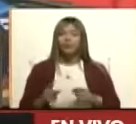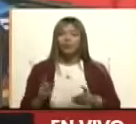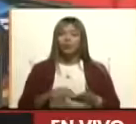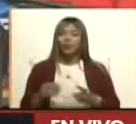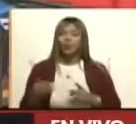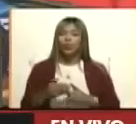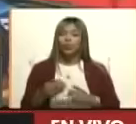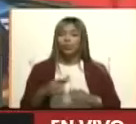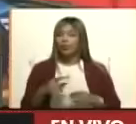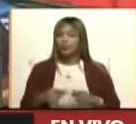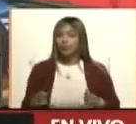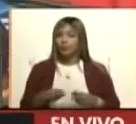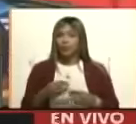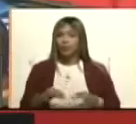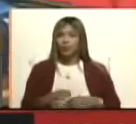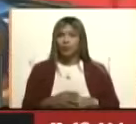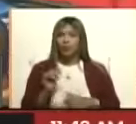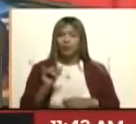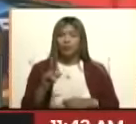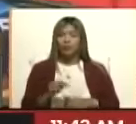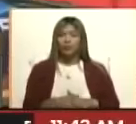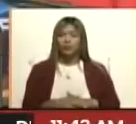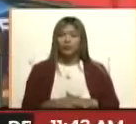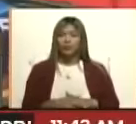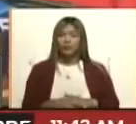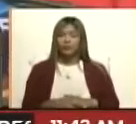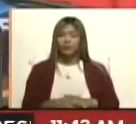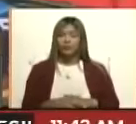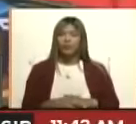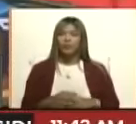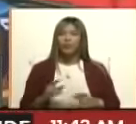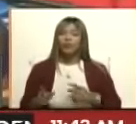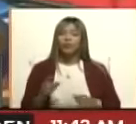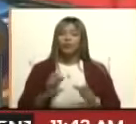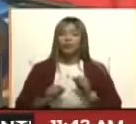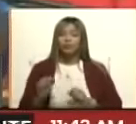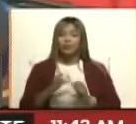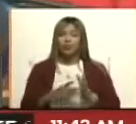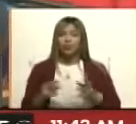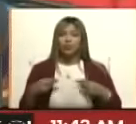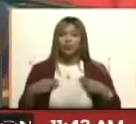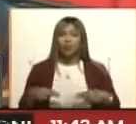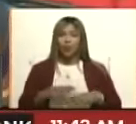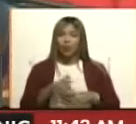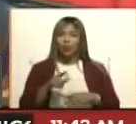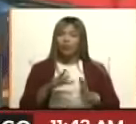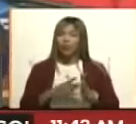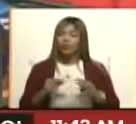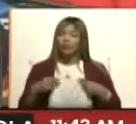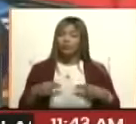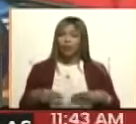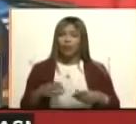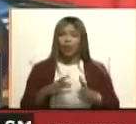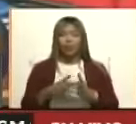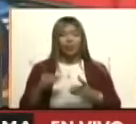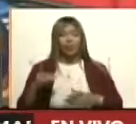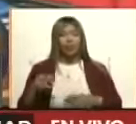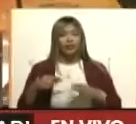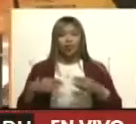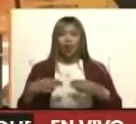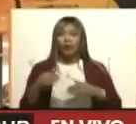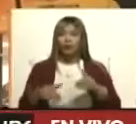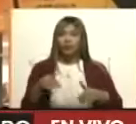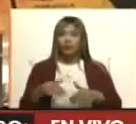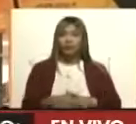contra Delitos Comunes y la Dirección General en Defensa de los Derechos Humanos, porque esto es un derecho humano, el derecho a